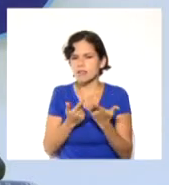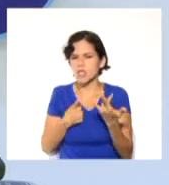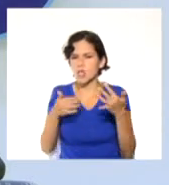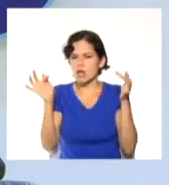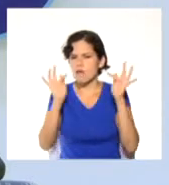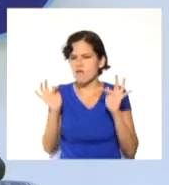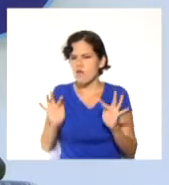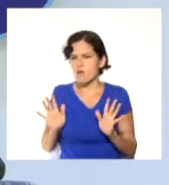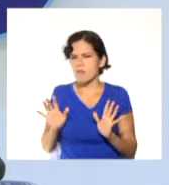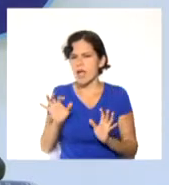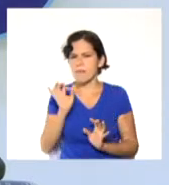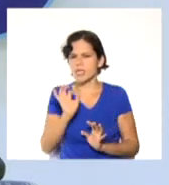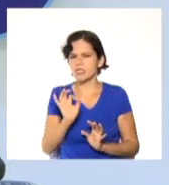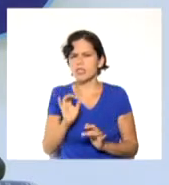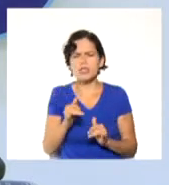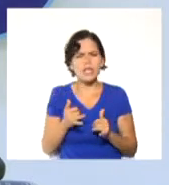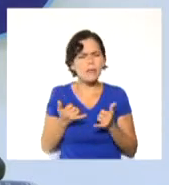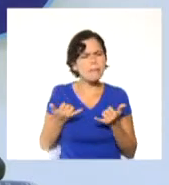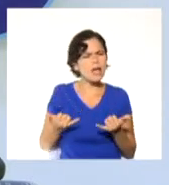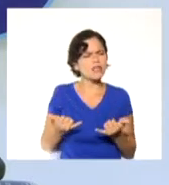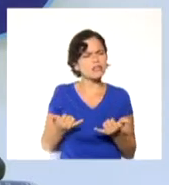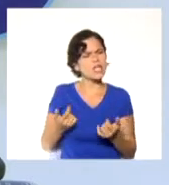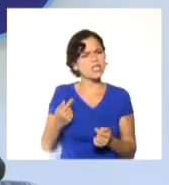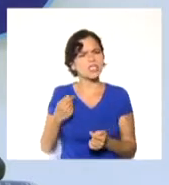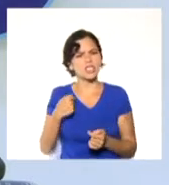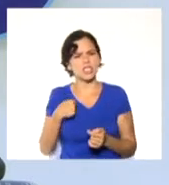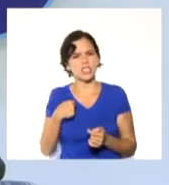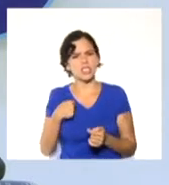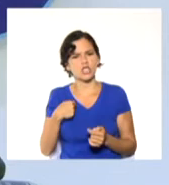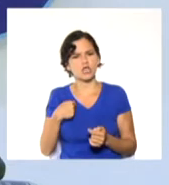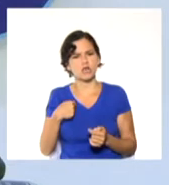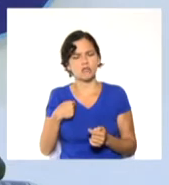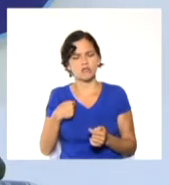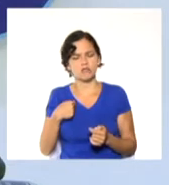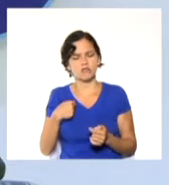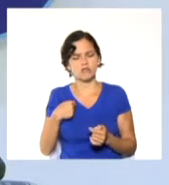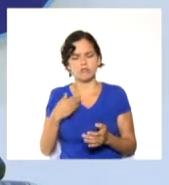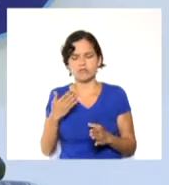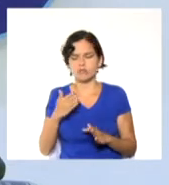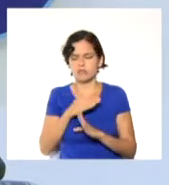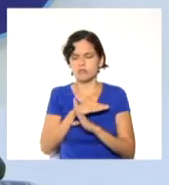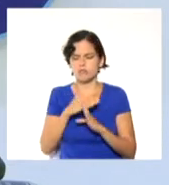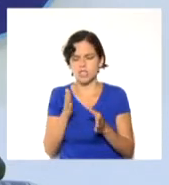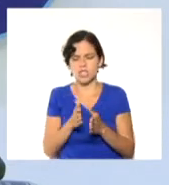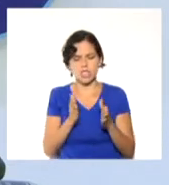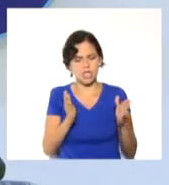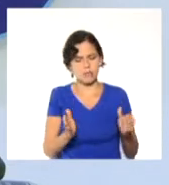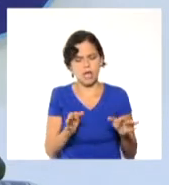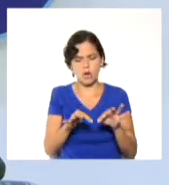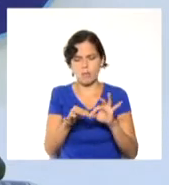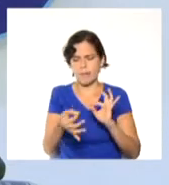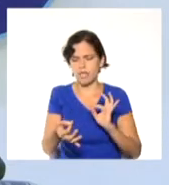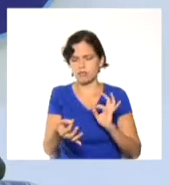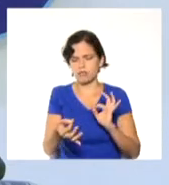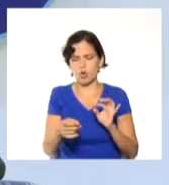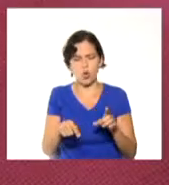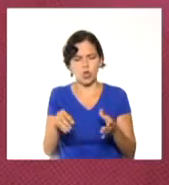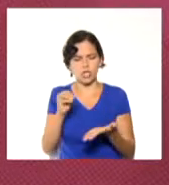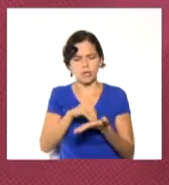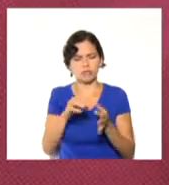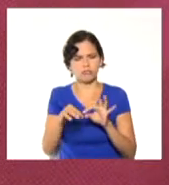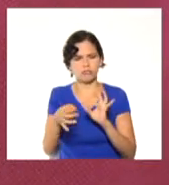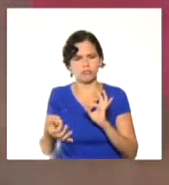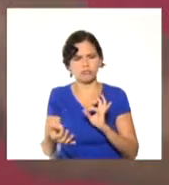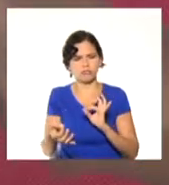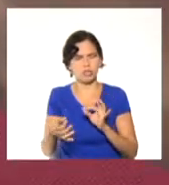particular. ¿Qué sucede si yo divido este papelito, lo vuelvo a dividir, lo